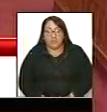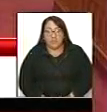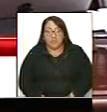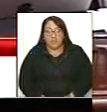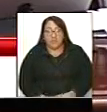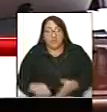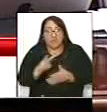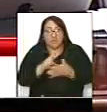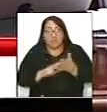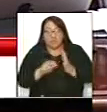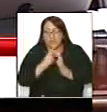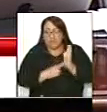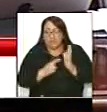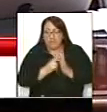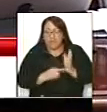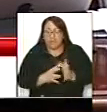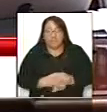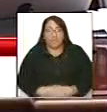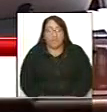Léase el reglamento.